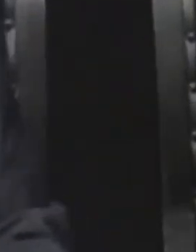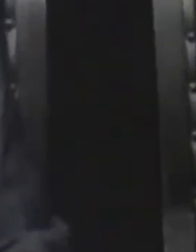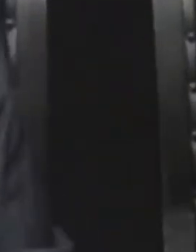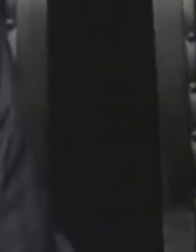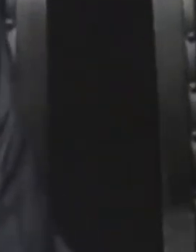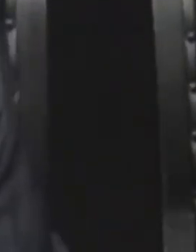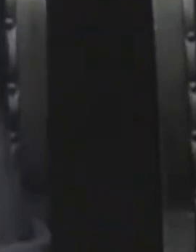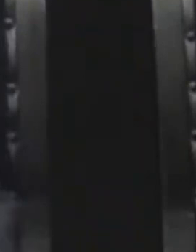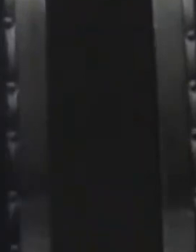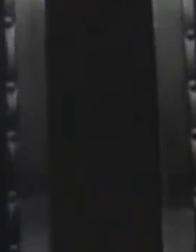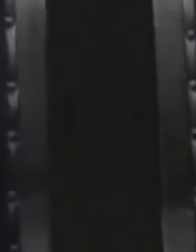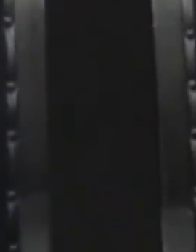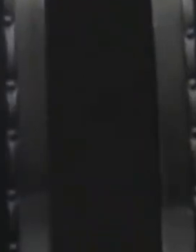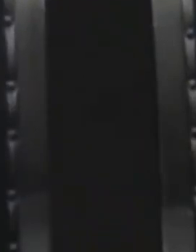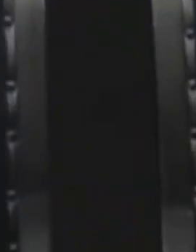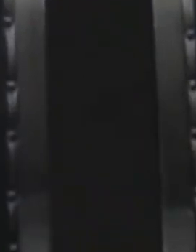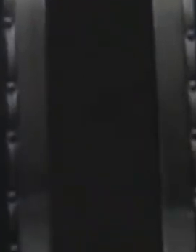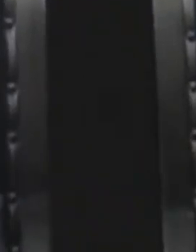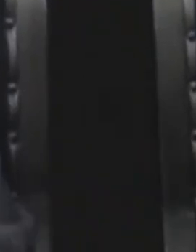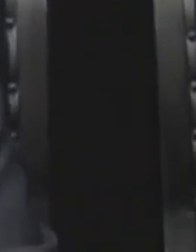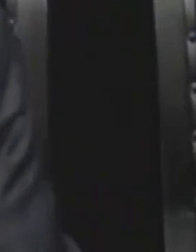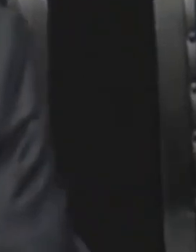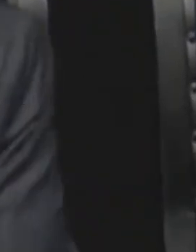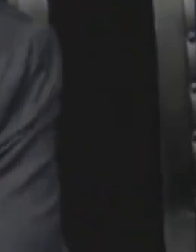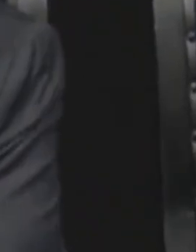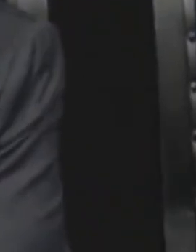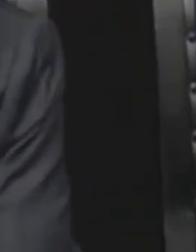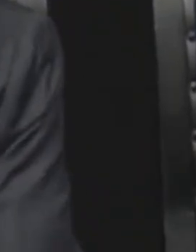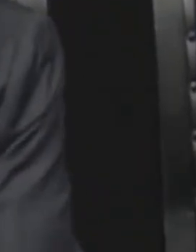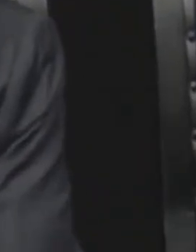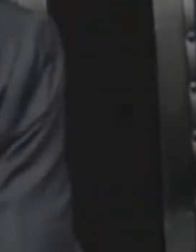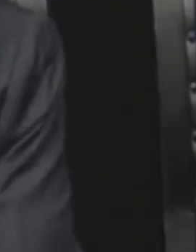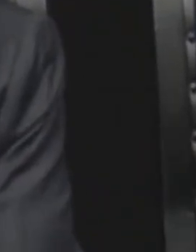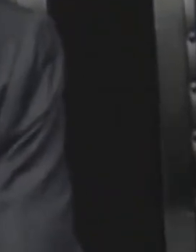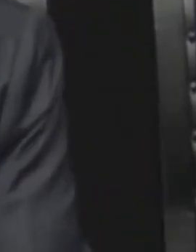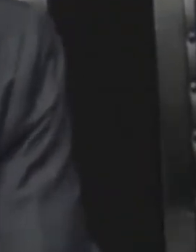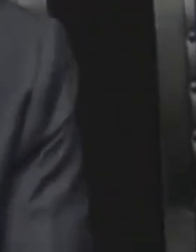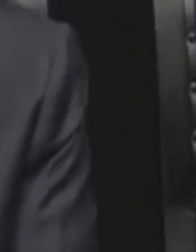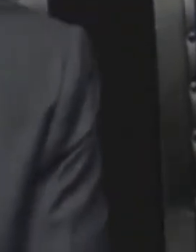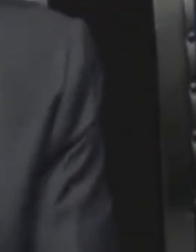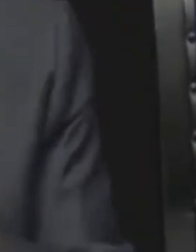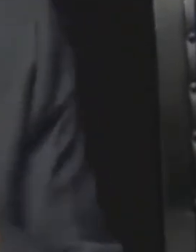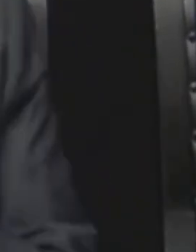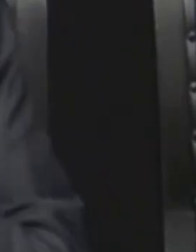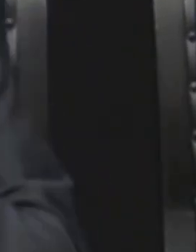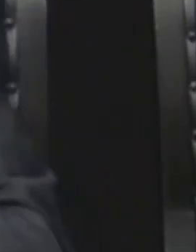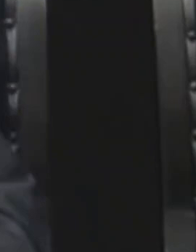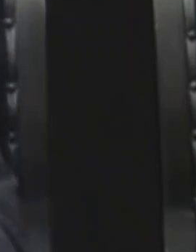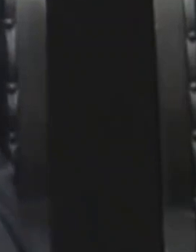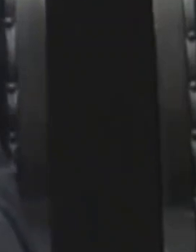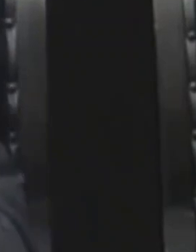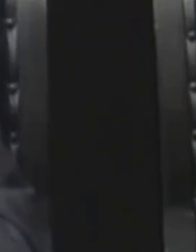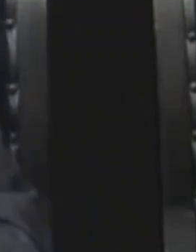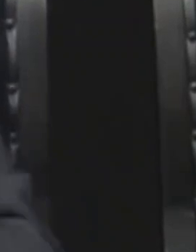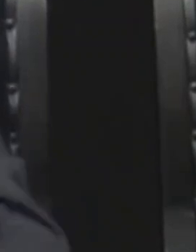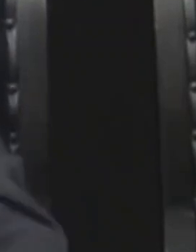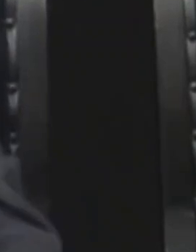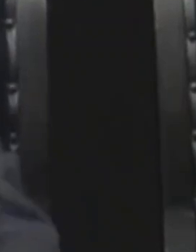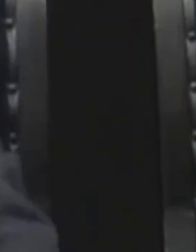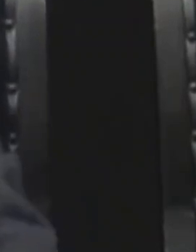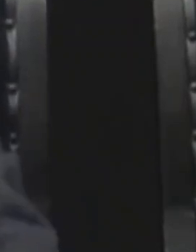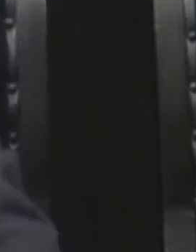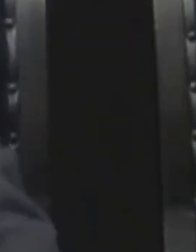Con fundamento en lo dispuesto por el artículo 100 de la Ley Orgánica del Congreso